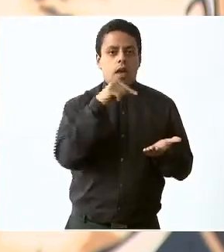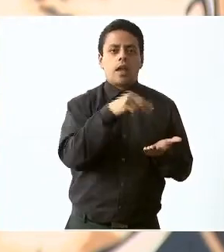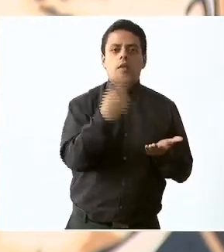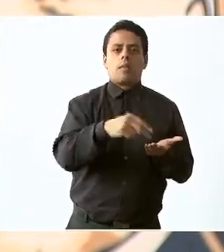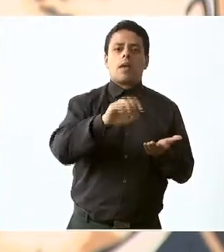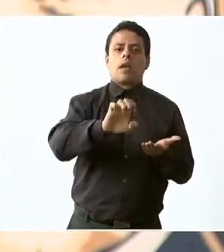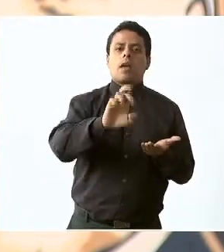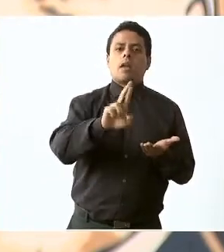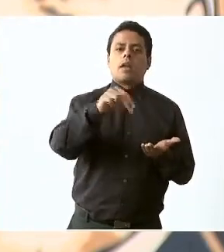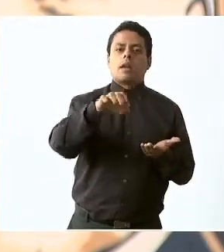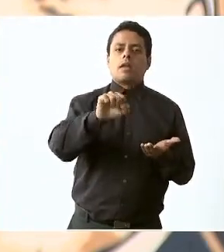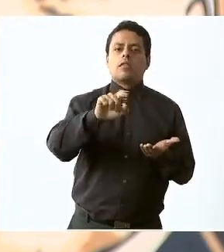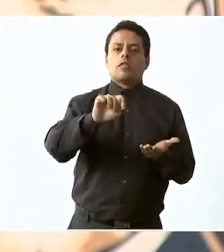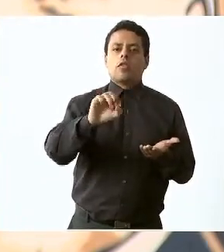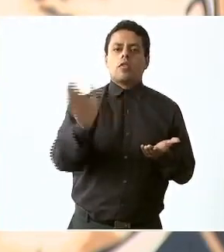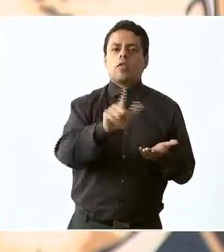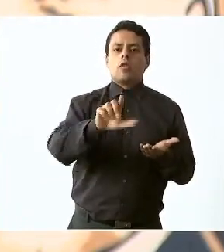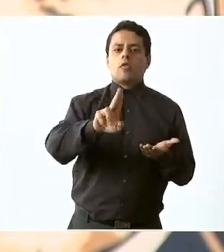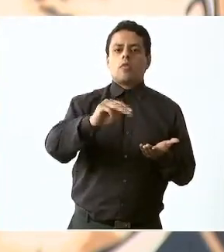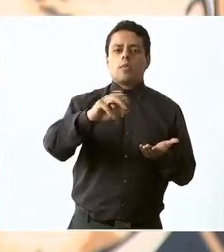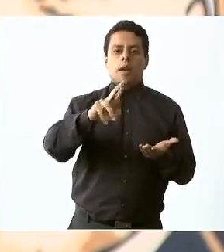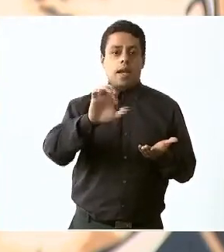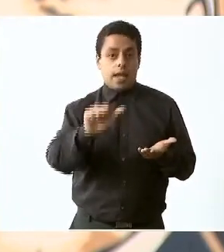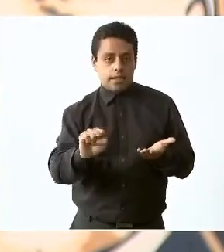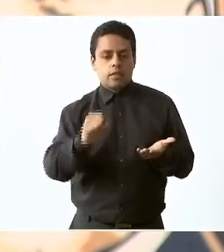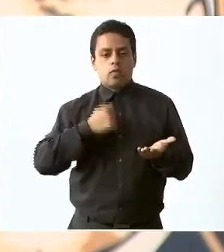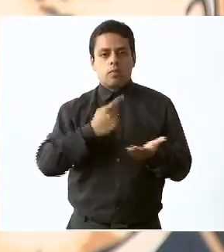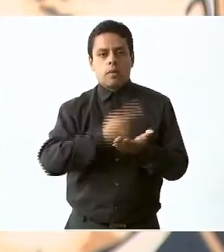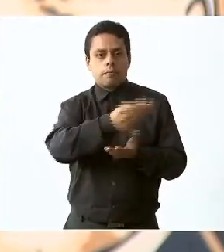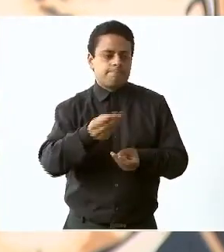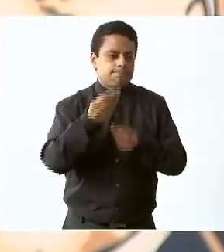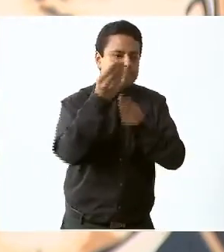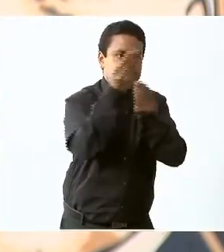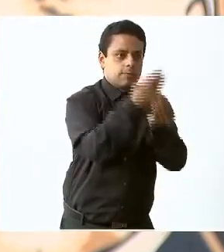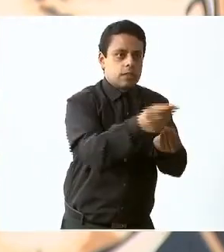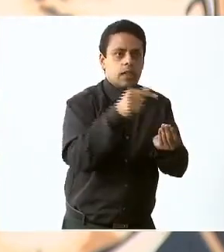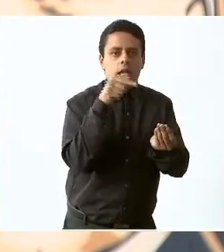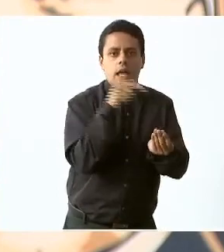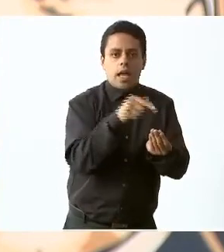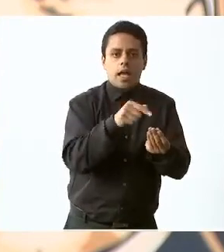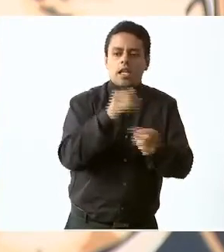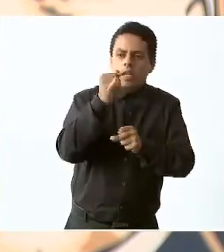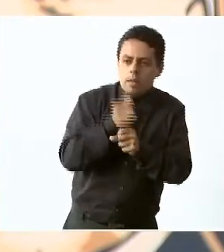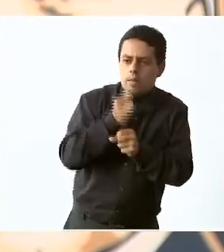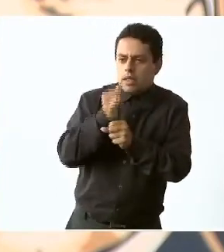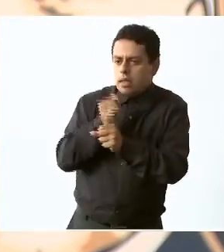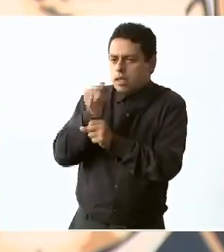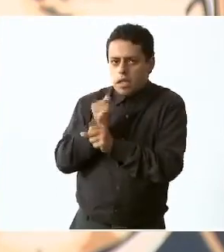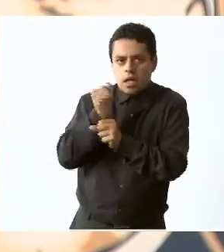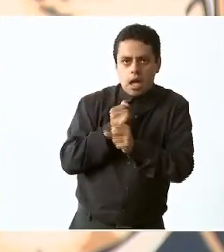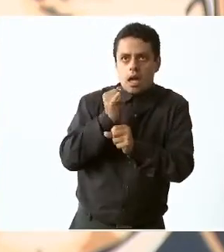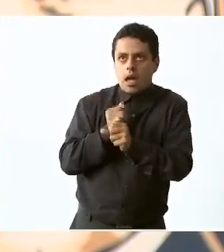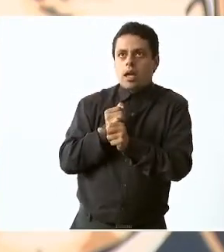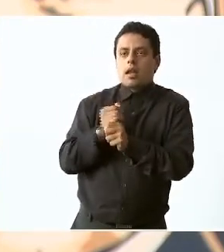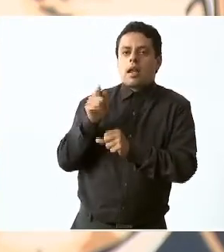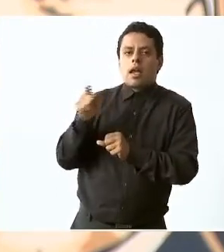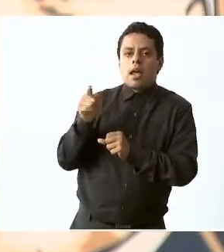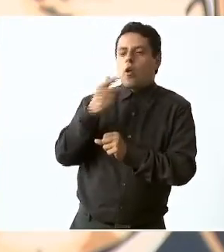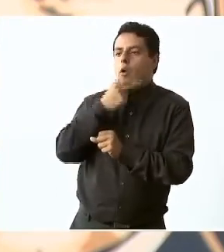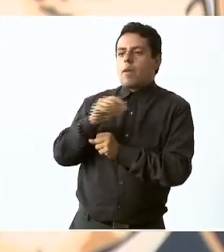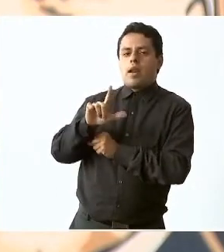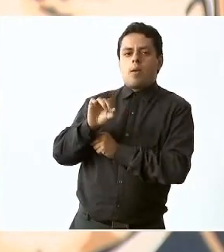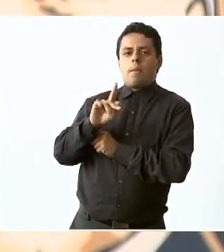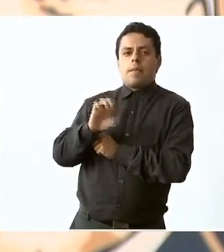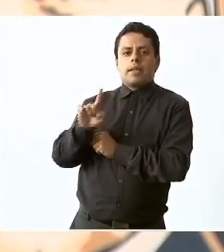Ernesto Lumbreras por sus aportes y estudios sobre la vida y obra del autor de La Suave